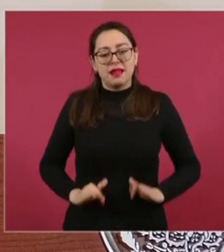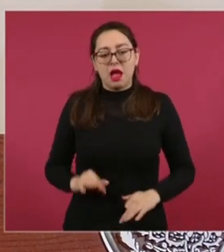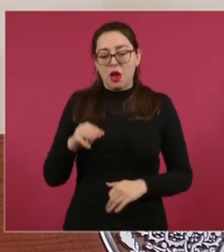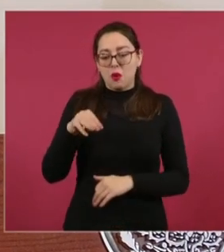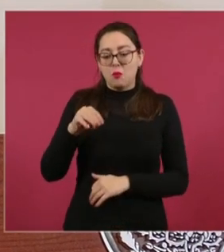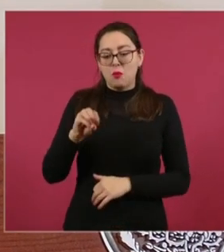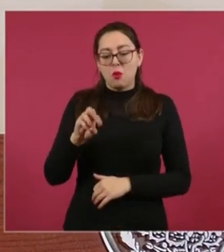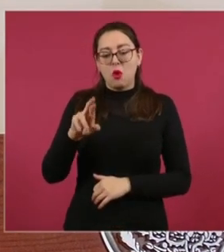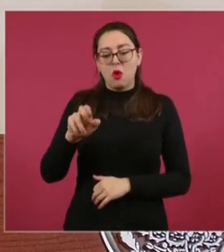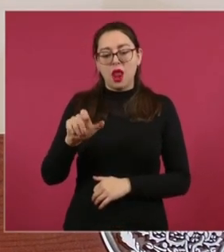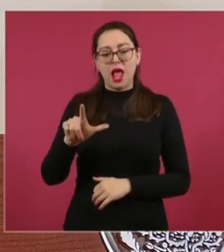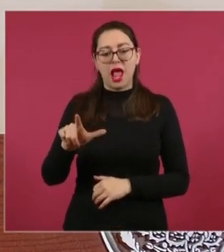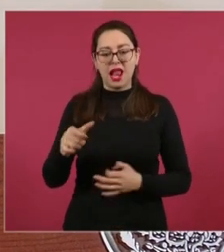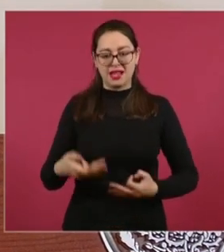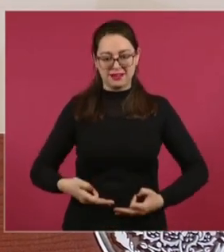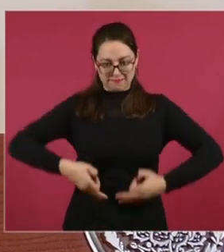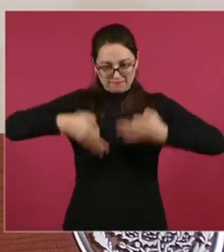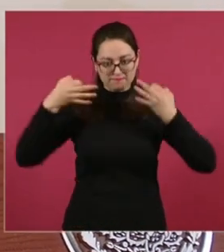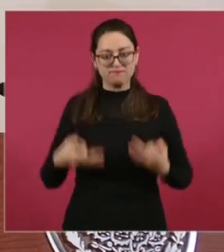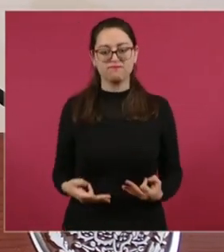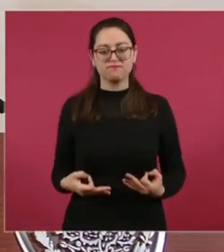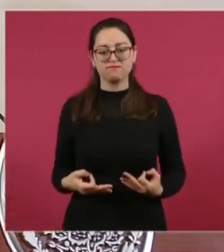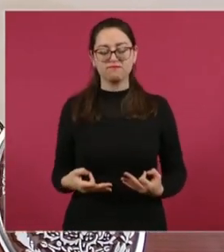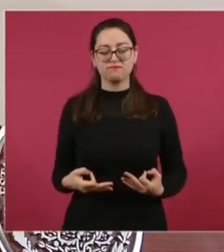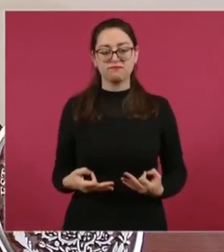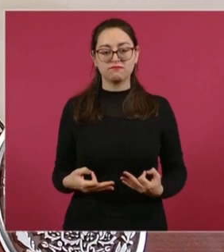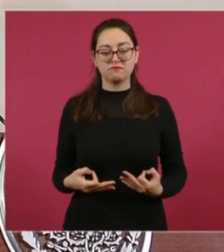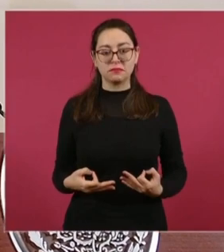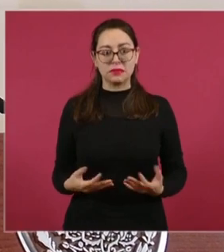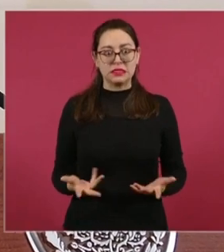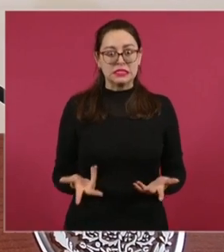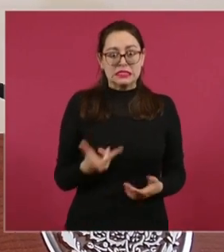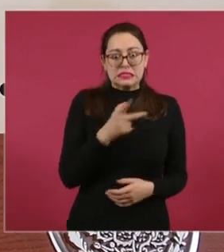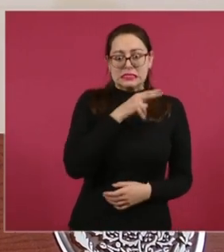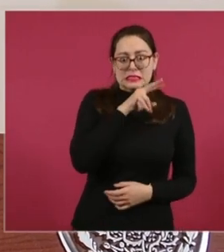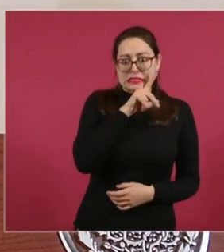porque eso es lo que le da a uno libertad.